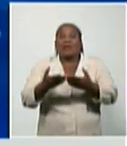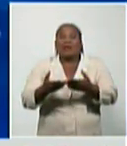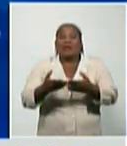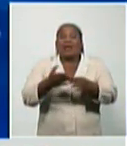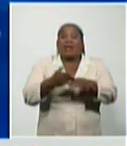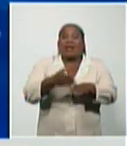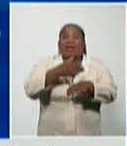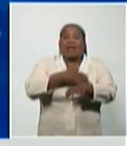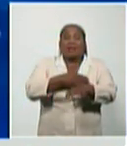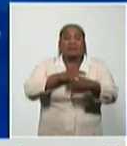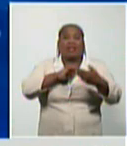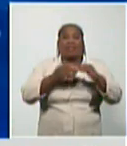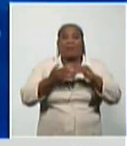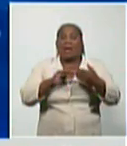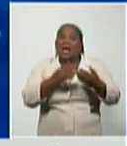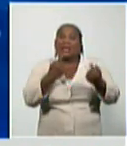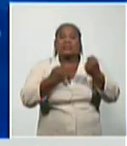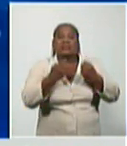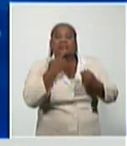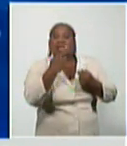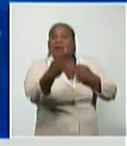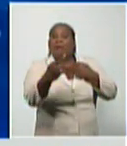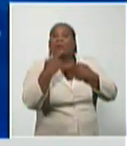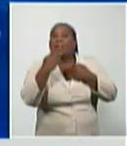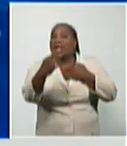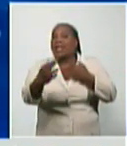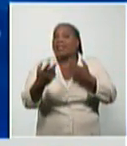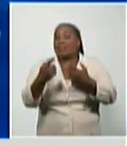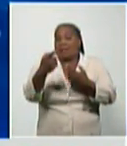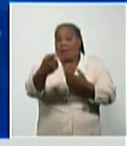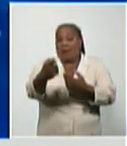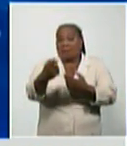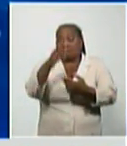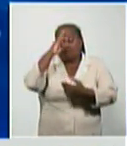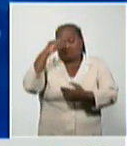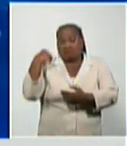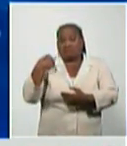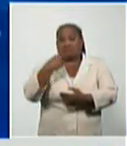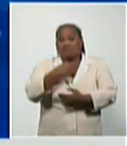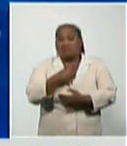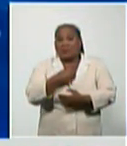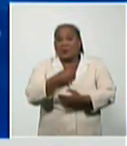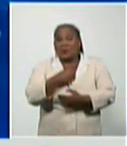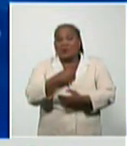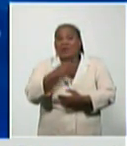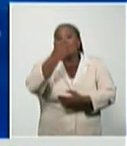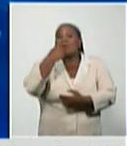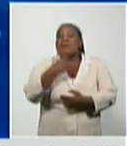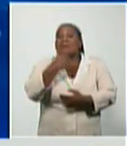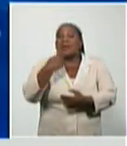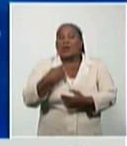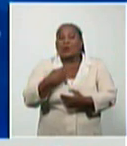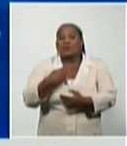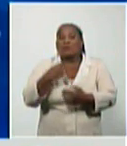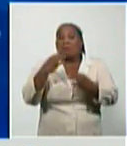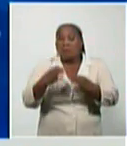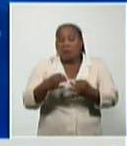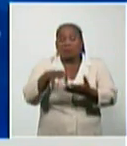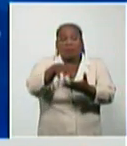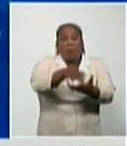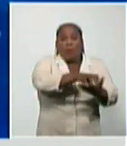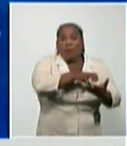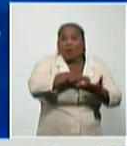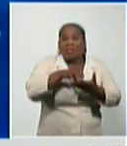algunas respuestas suyas en esta conferencia de prensa, interrogantes que tienen a partir de la realidad que viven en cada comunidad.